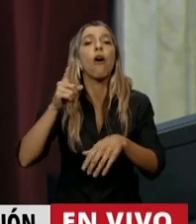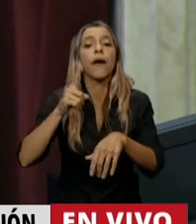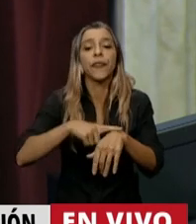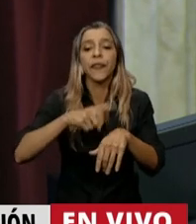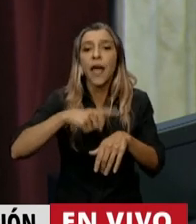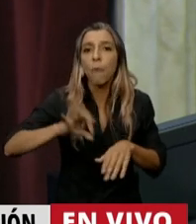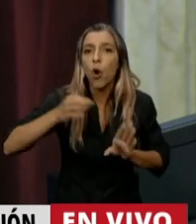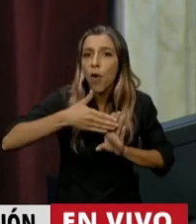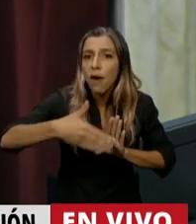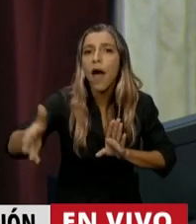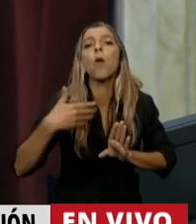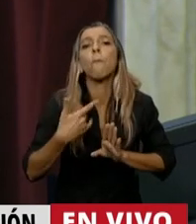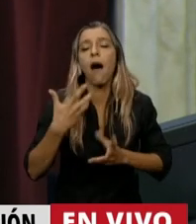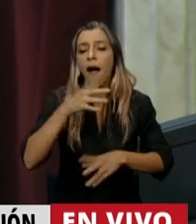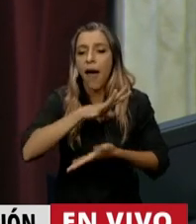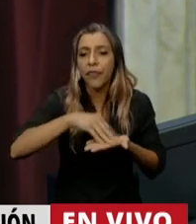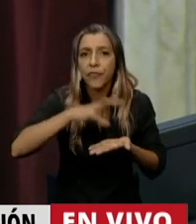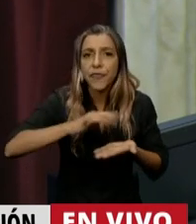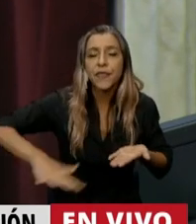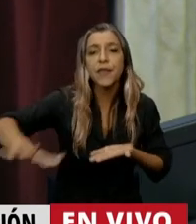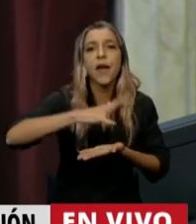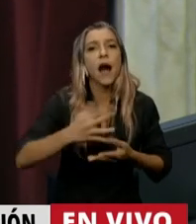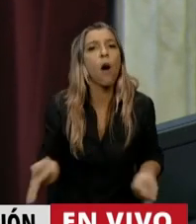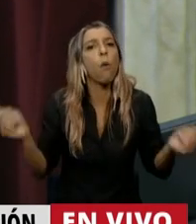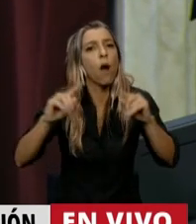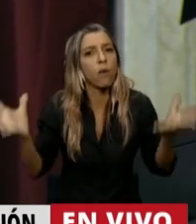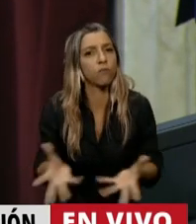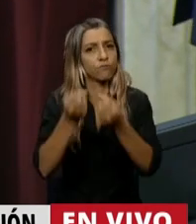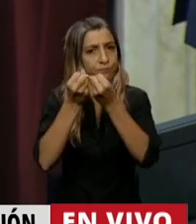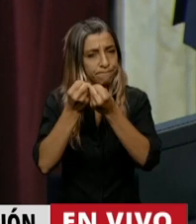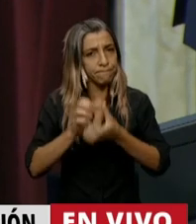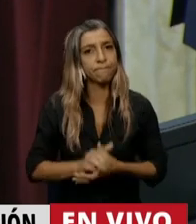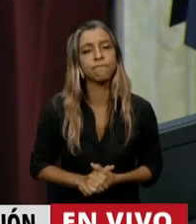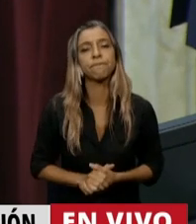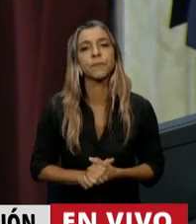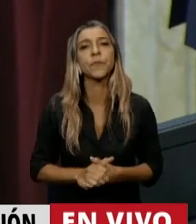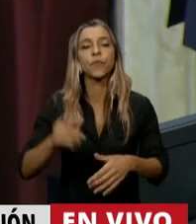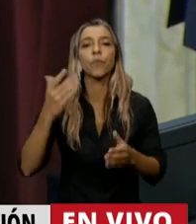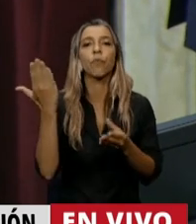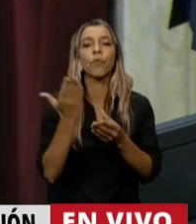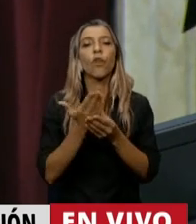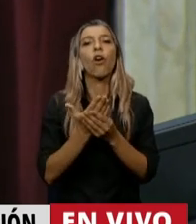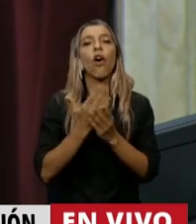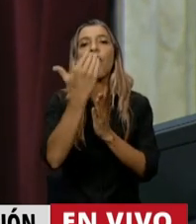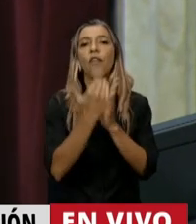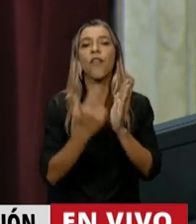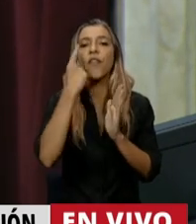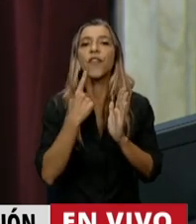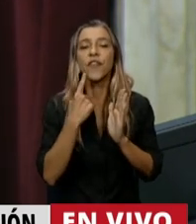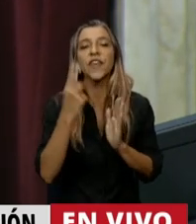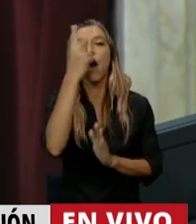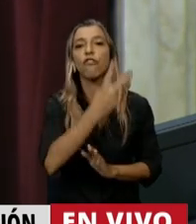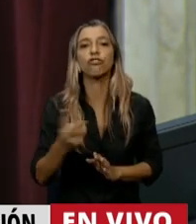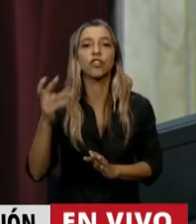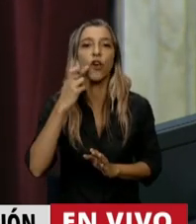garanticen la recuperación y restauración de las superficies incendiadas orden del día 219 quiero